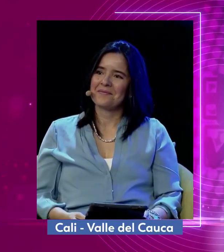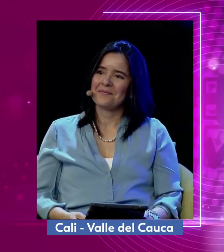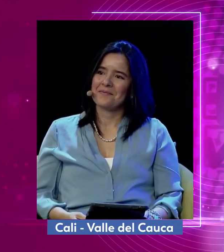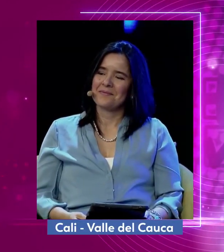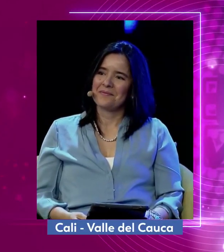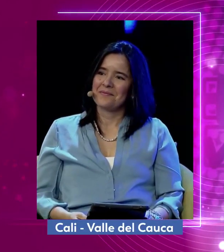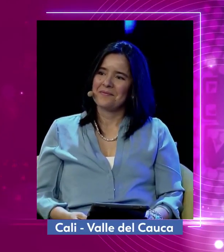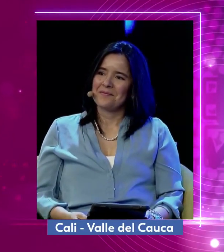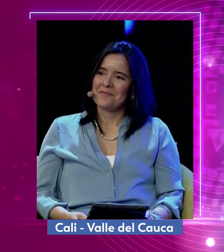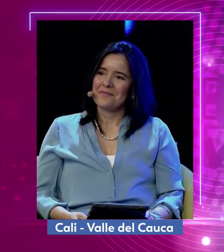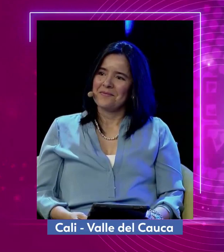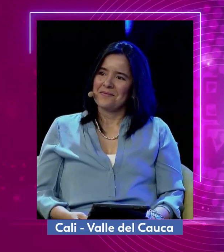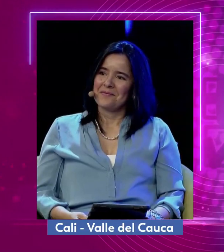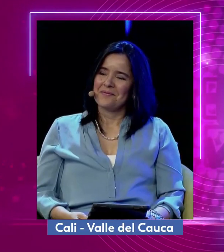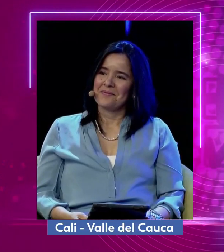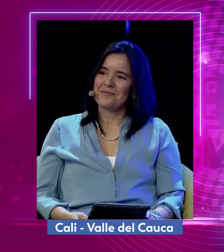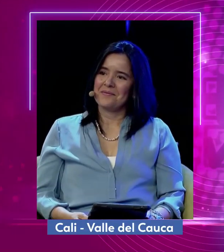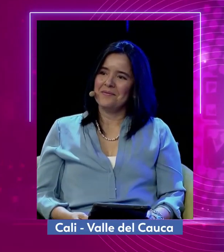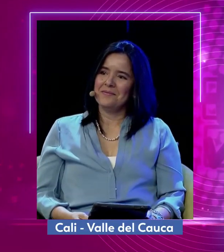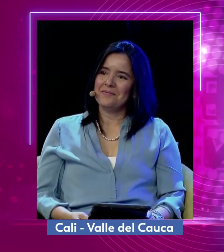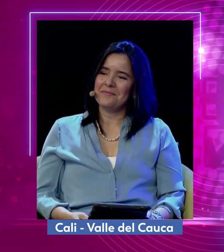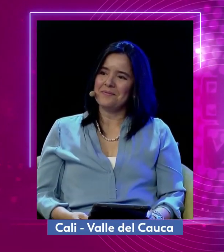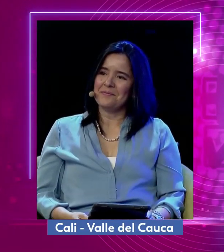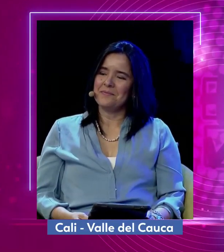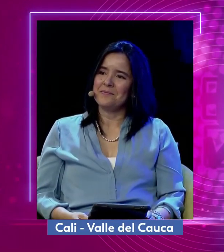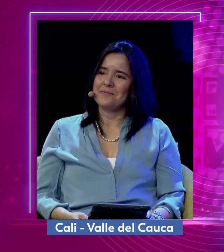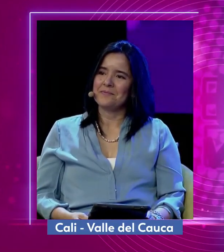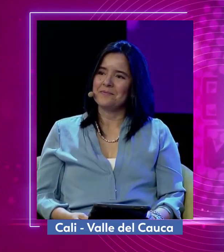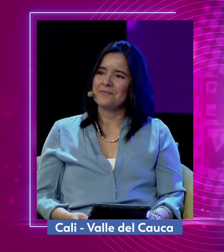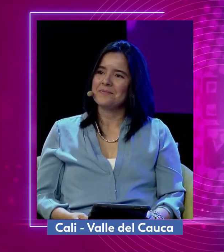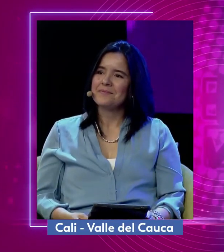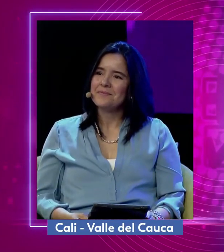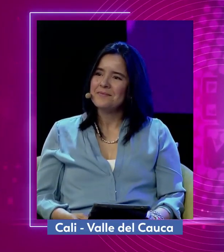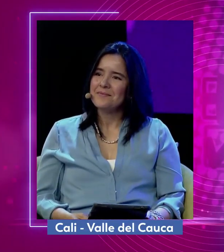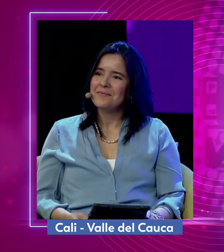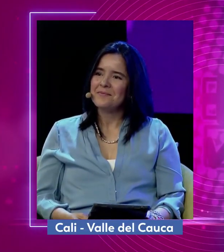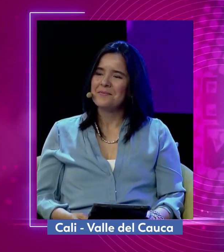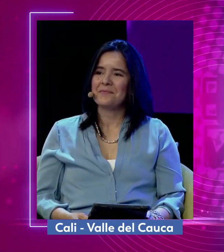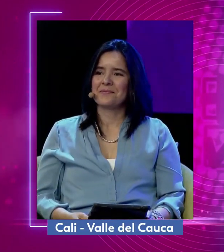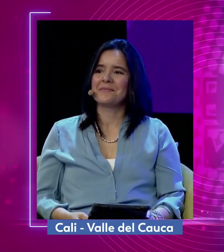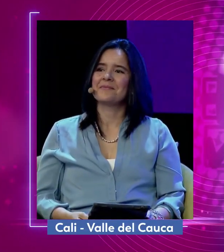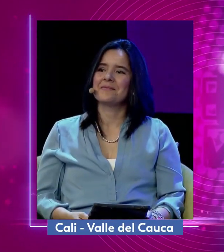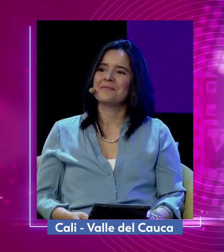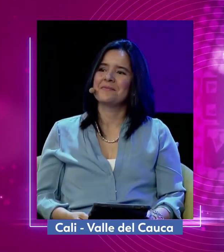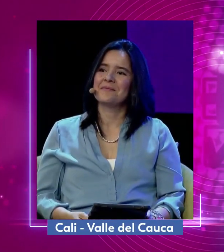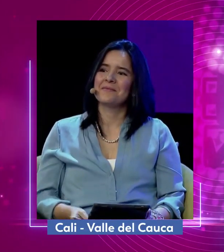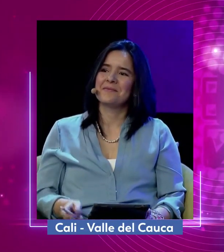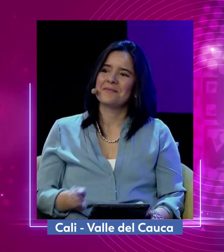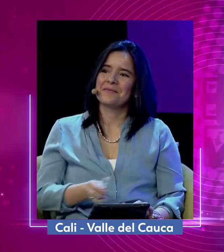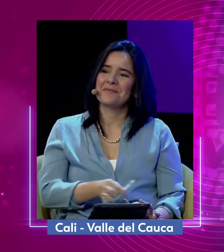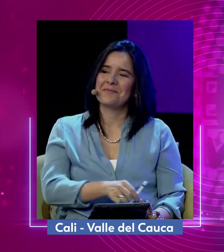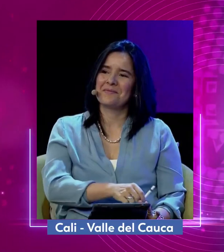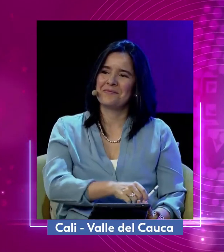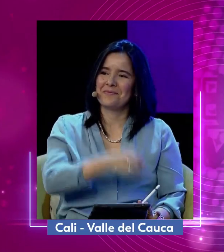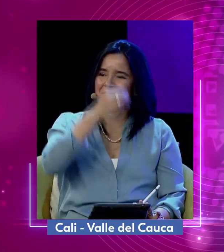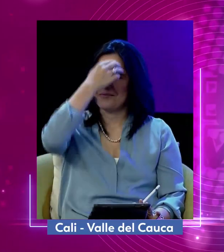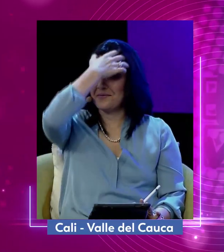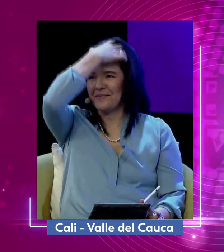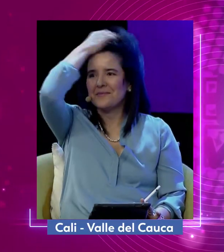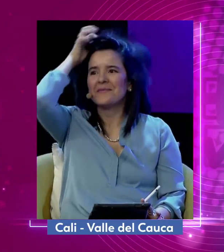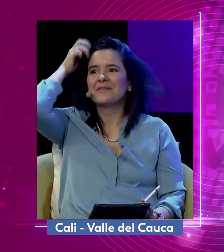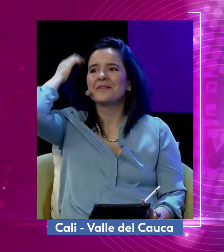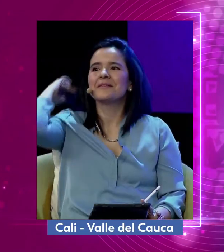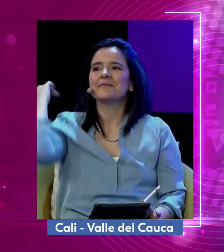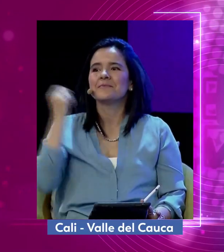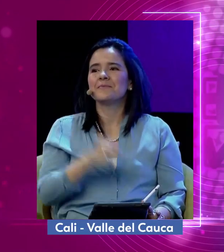estoy con luis felipe lindarte luis felipe cuál es esa pregunta para la ministra silvia con style ministra qué planes tiene para